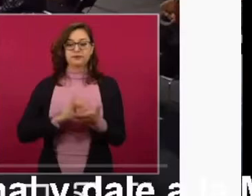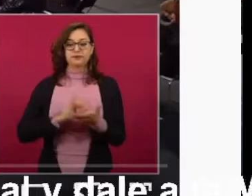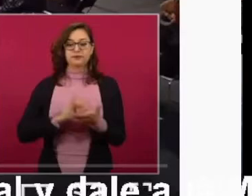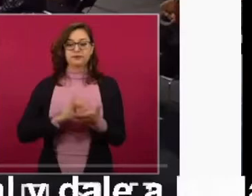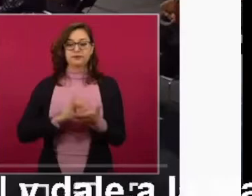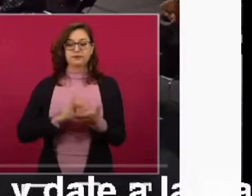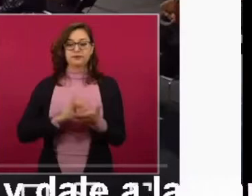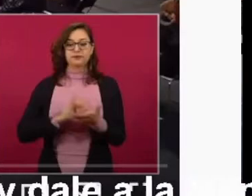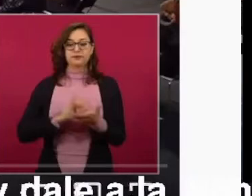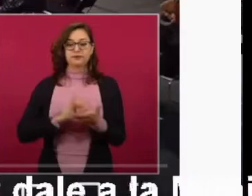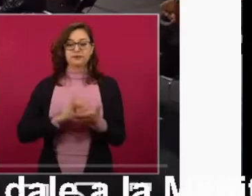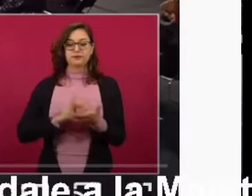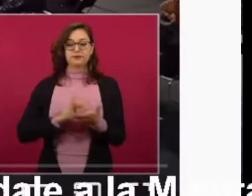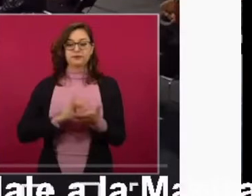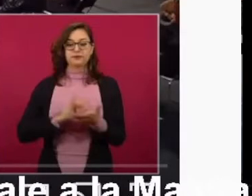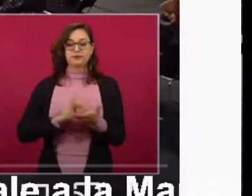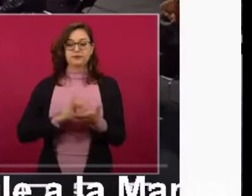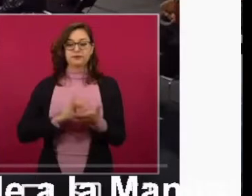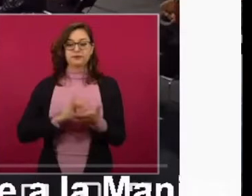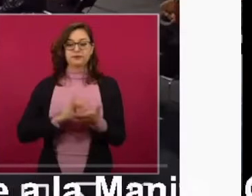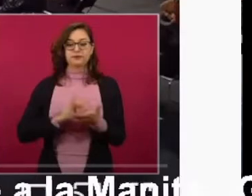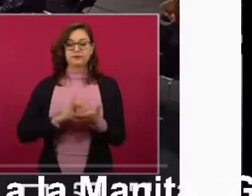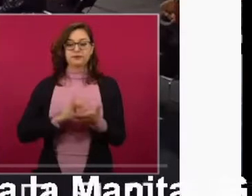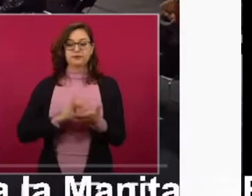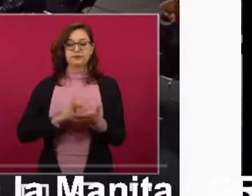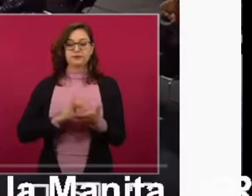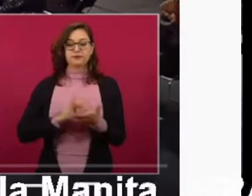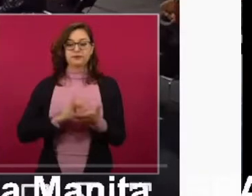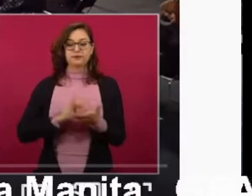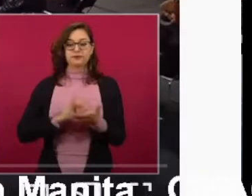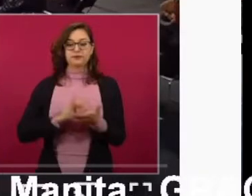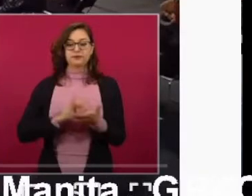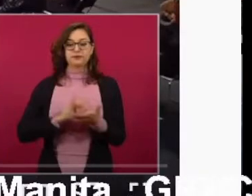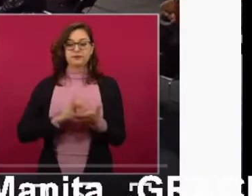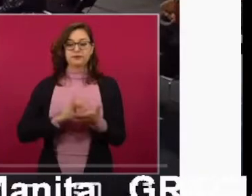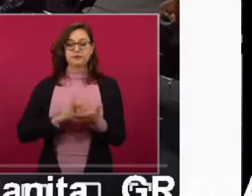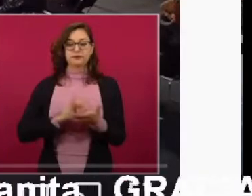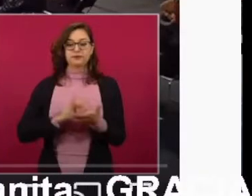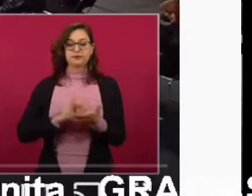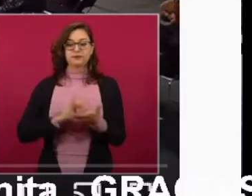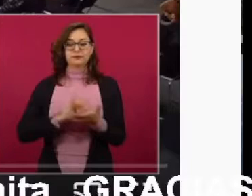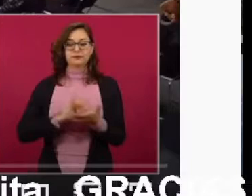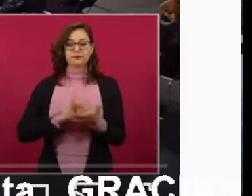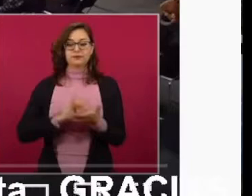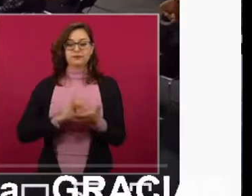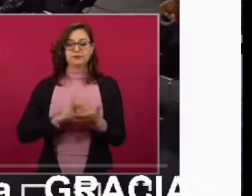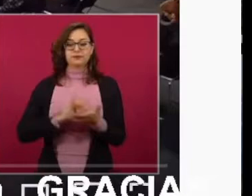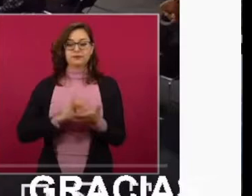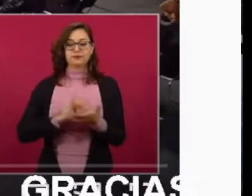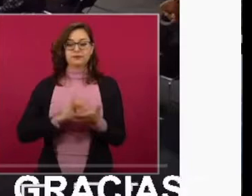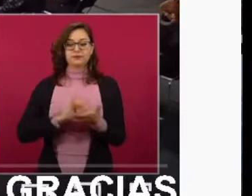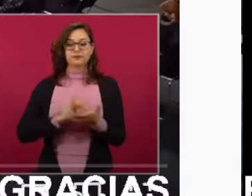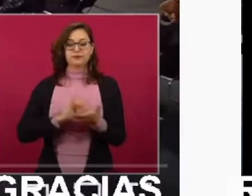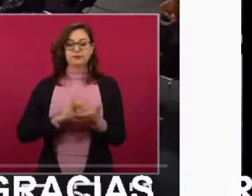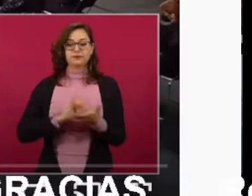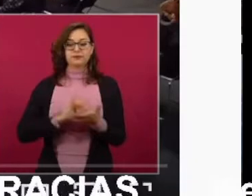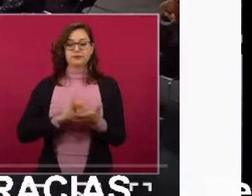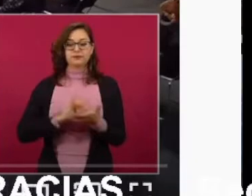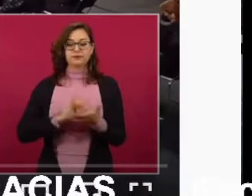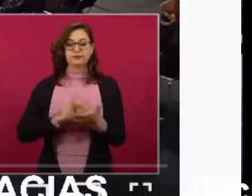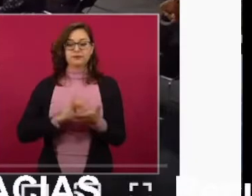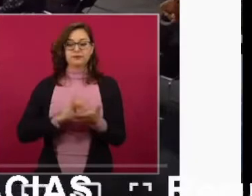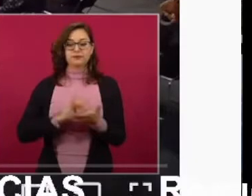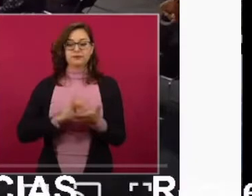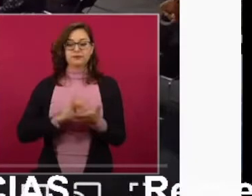pero todavía me resuenan las palabras de del presidente